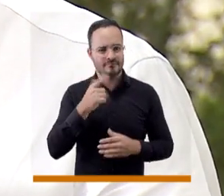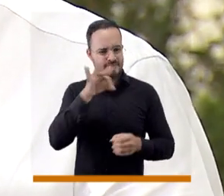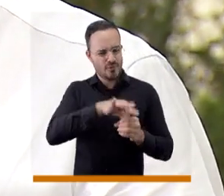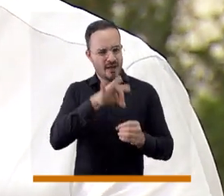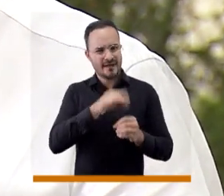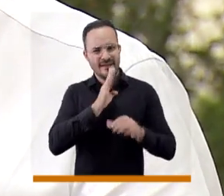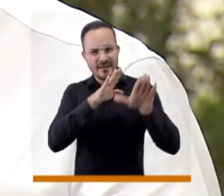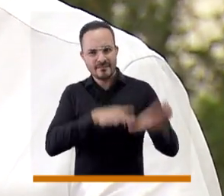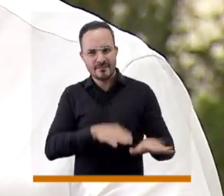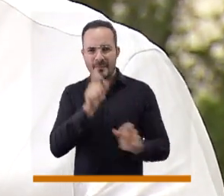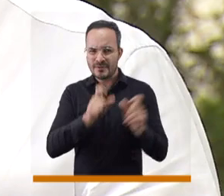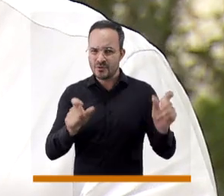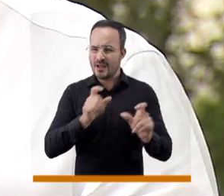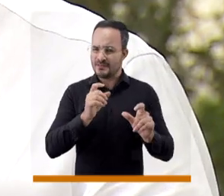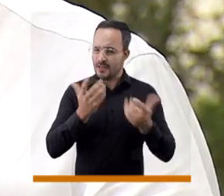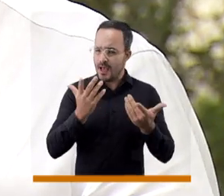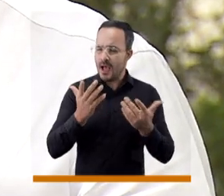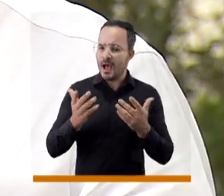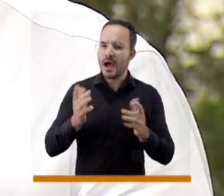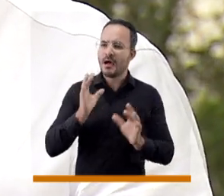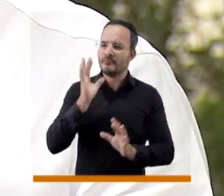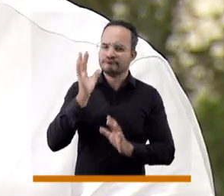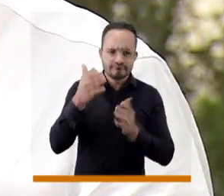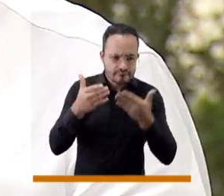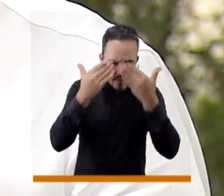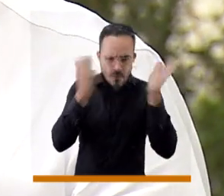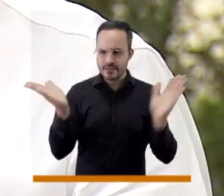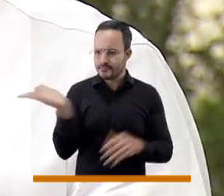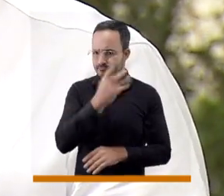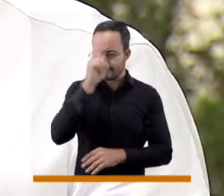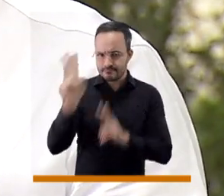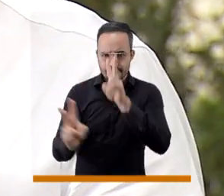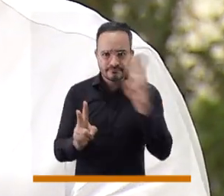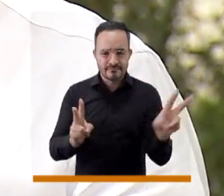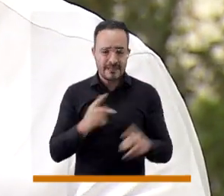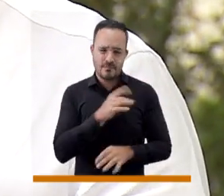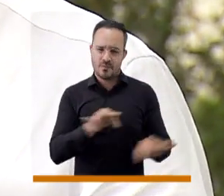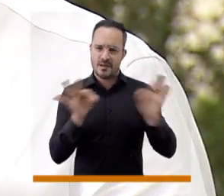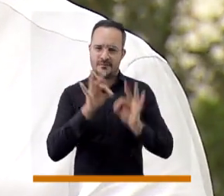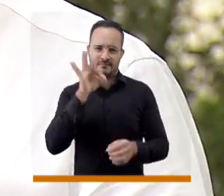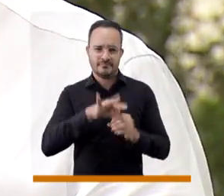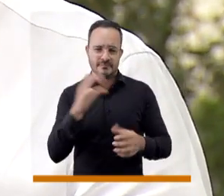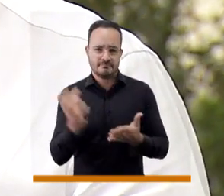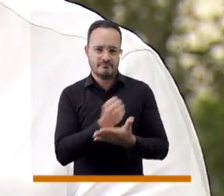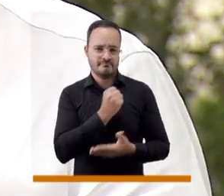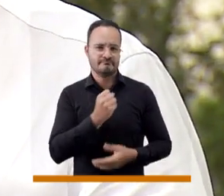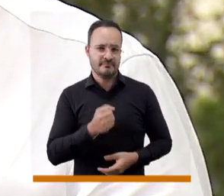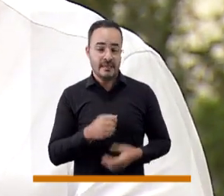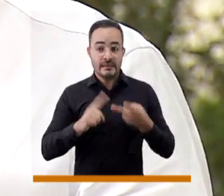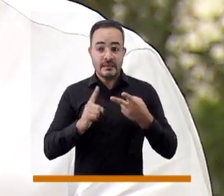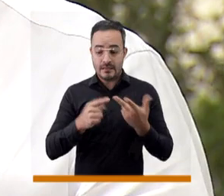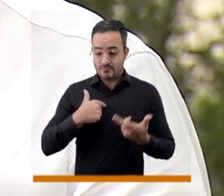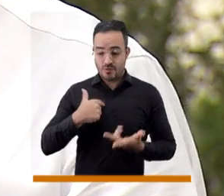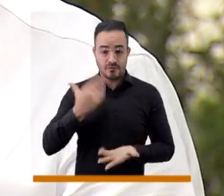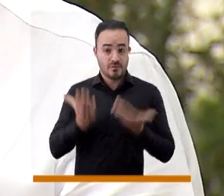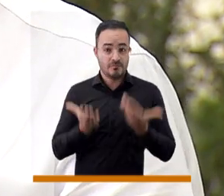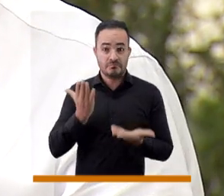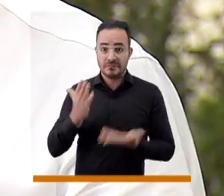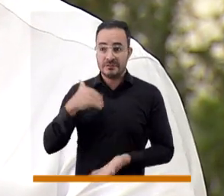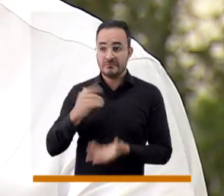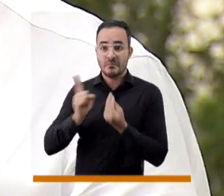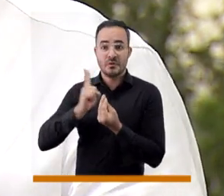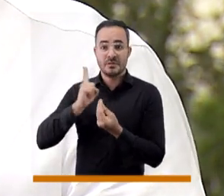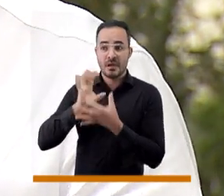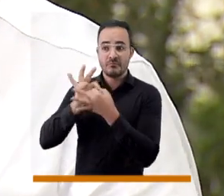que generen confianza, que ayuden a defender la democracia, que independiente del lado político o la orilla ideológica en la